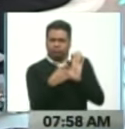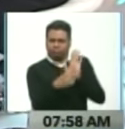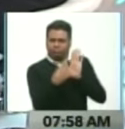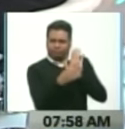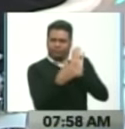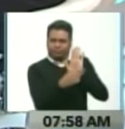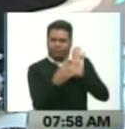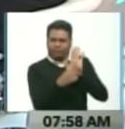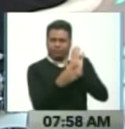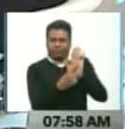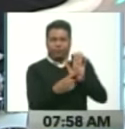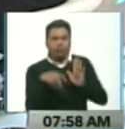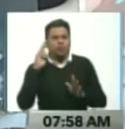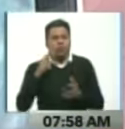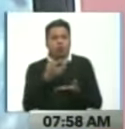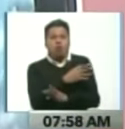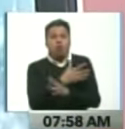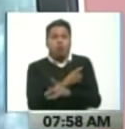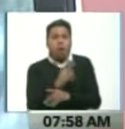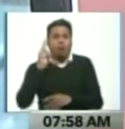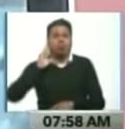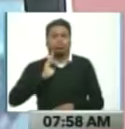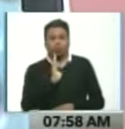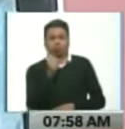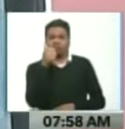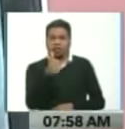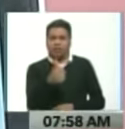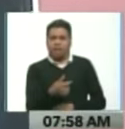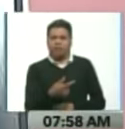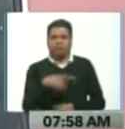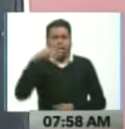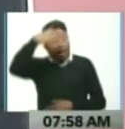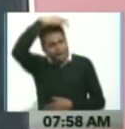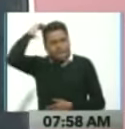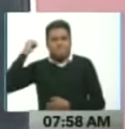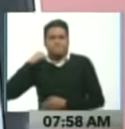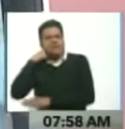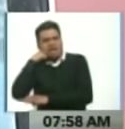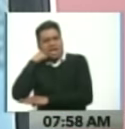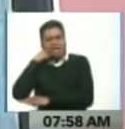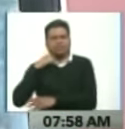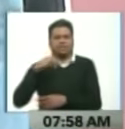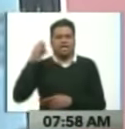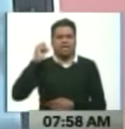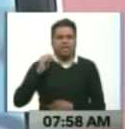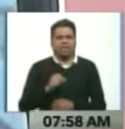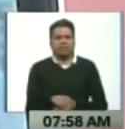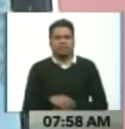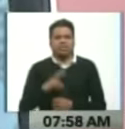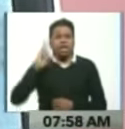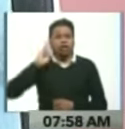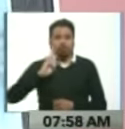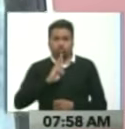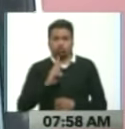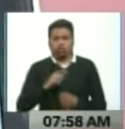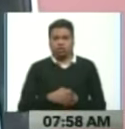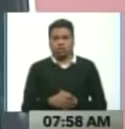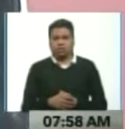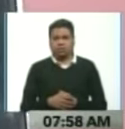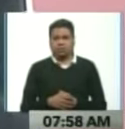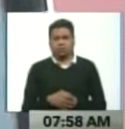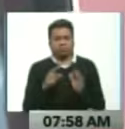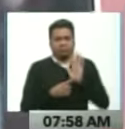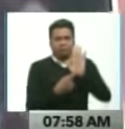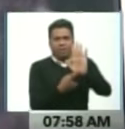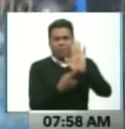también otros personajes. Bolívar, está Miranda, Sucre, para las muchachas, está Manolita Sáenz. Hoy estamos buscando, los muchachos